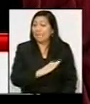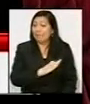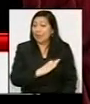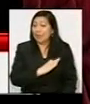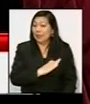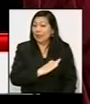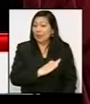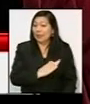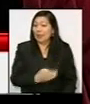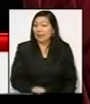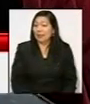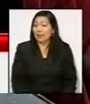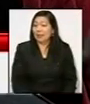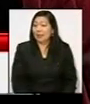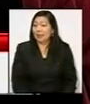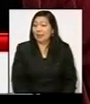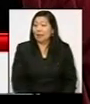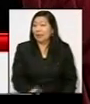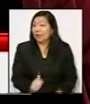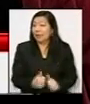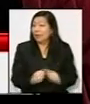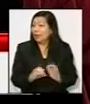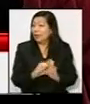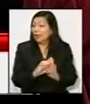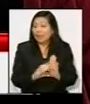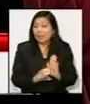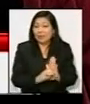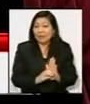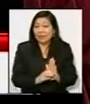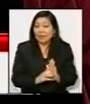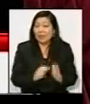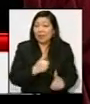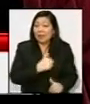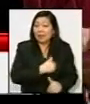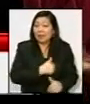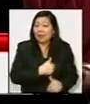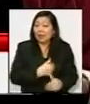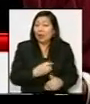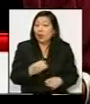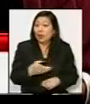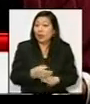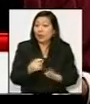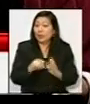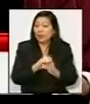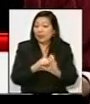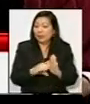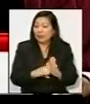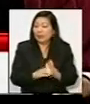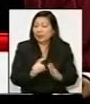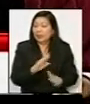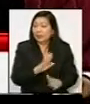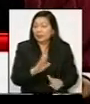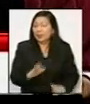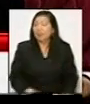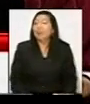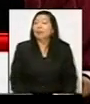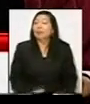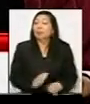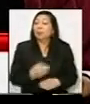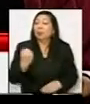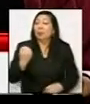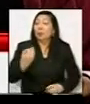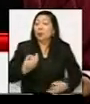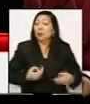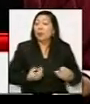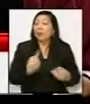suprema en tanto no modifica la constitución en una actitud inconstitucional ellos han ido al poder